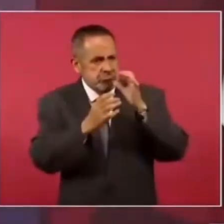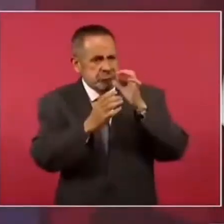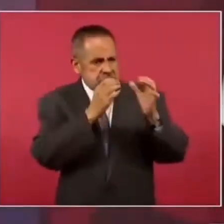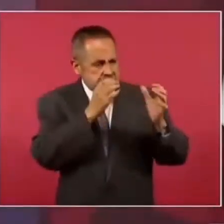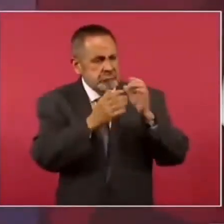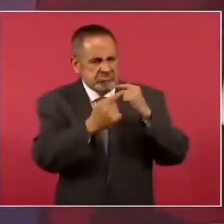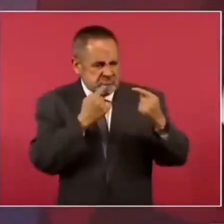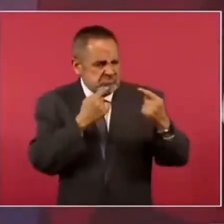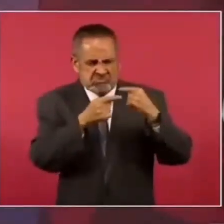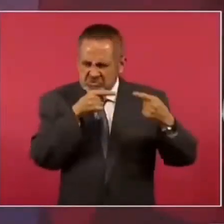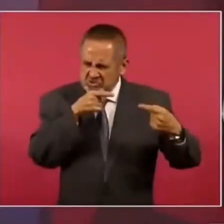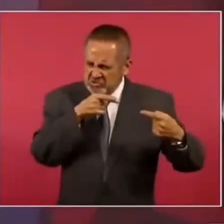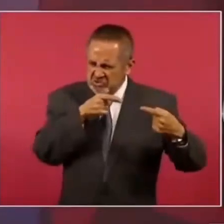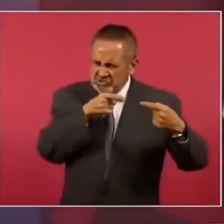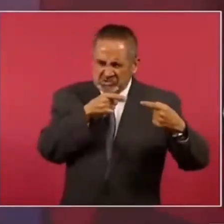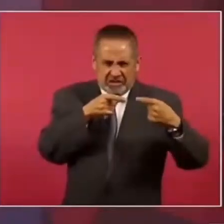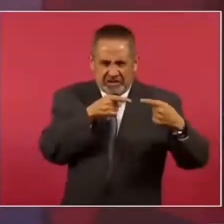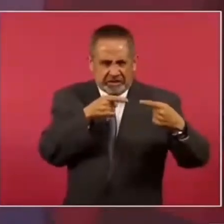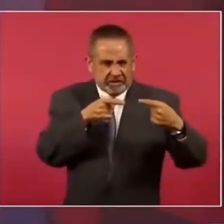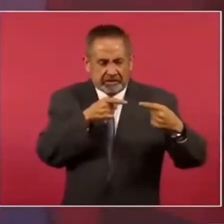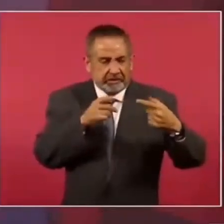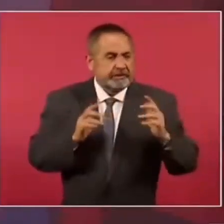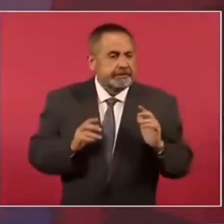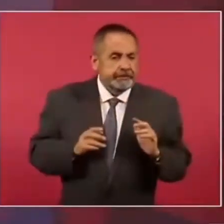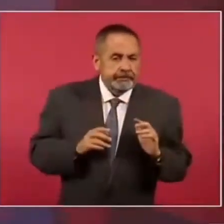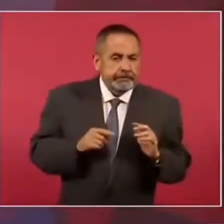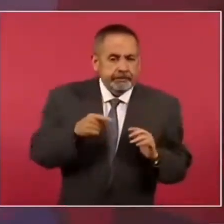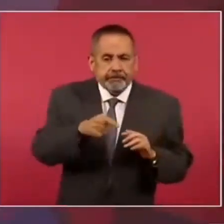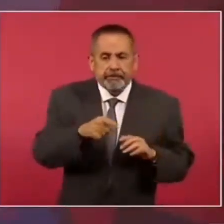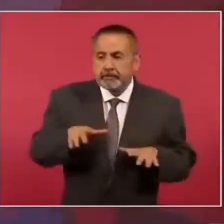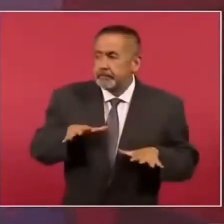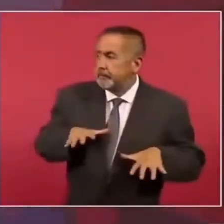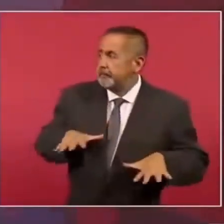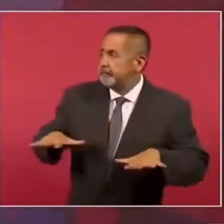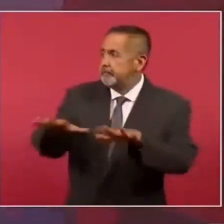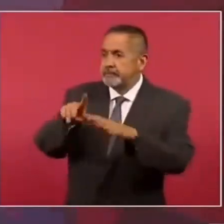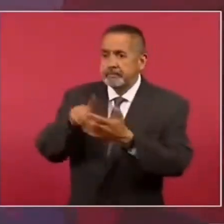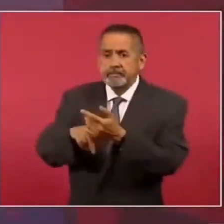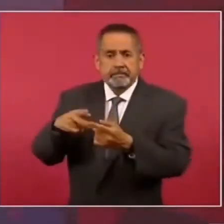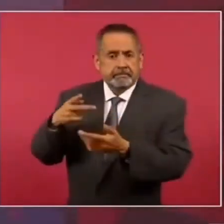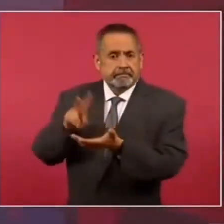diálogo. Y cuando está de por medio el interés general,